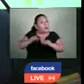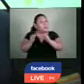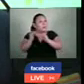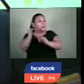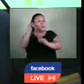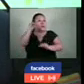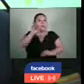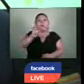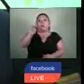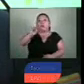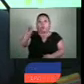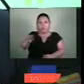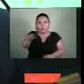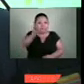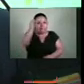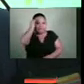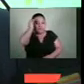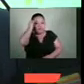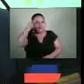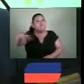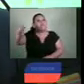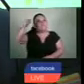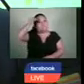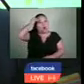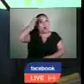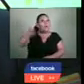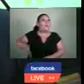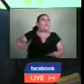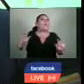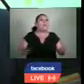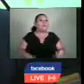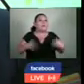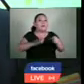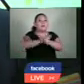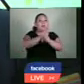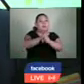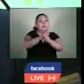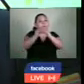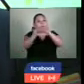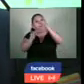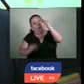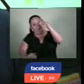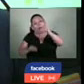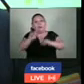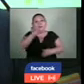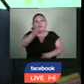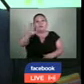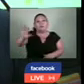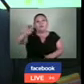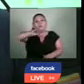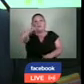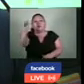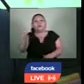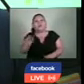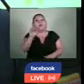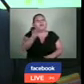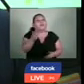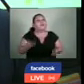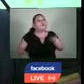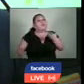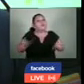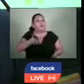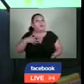Ahora tenemos que recordar que la pandemia nos hizo caer alrededor del 15%, lo cual significaría que estaríamos